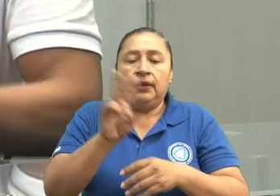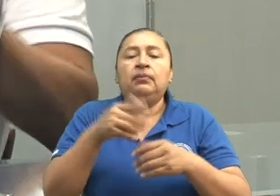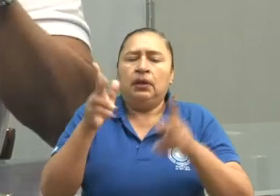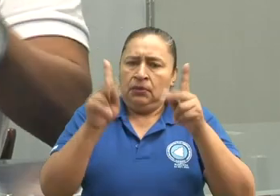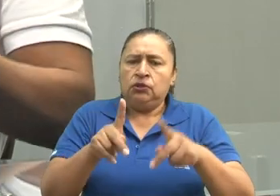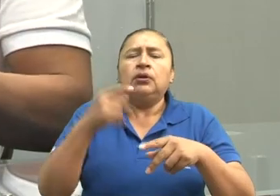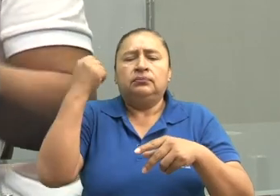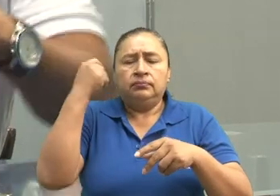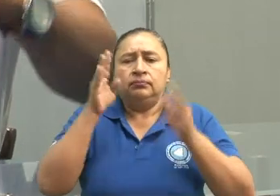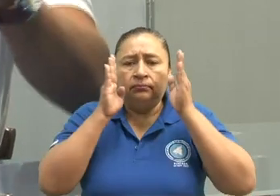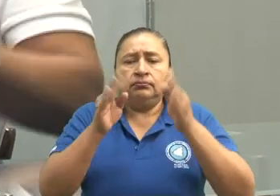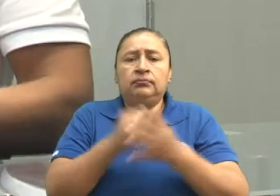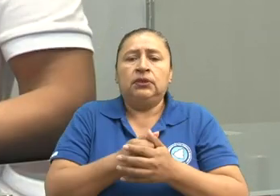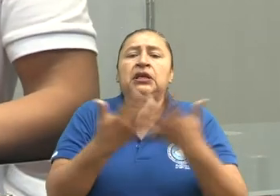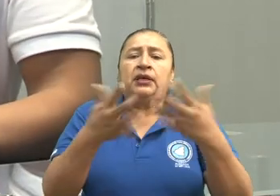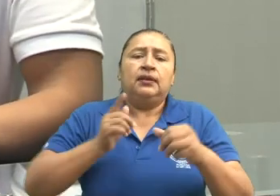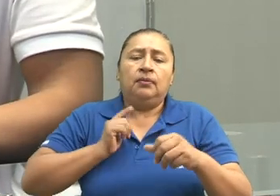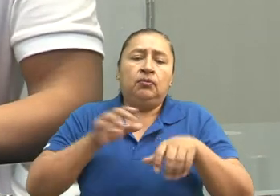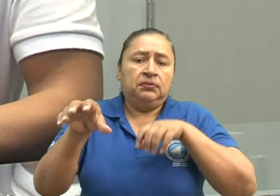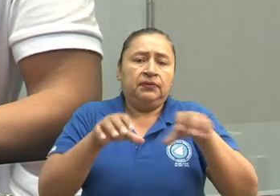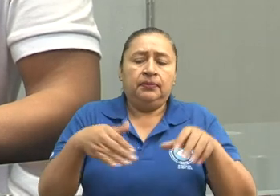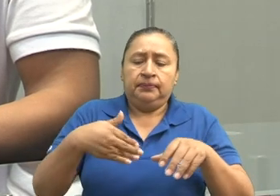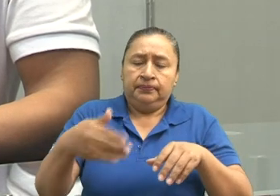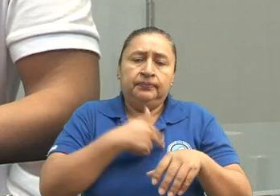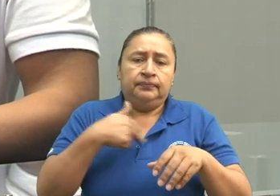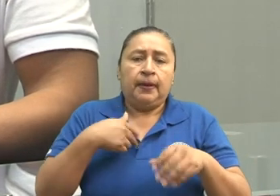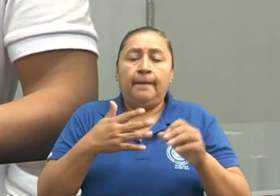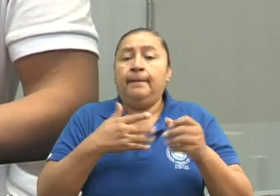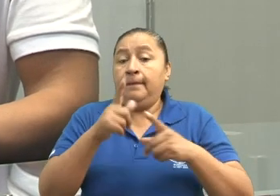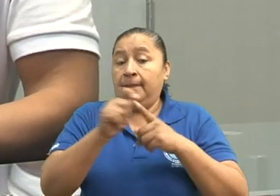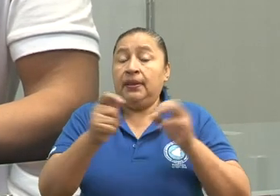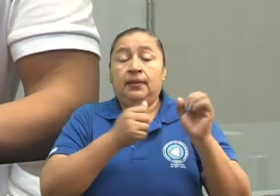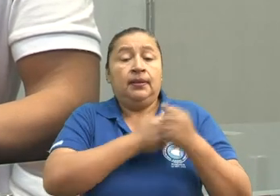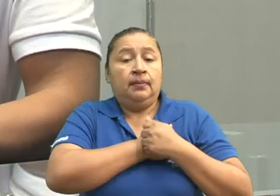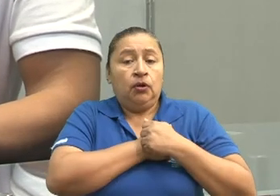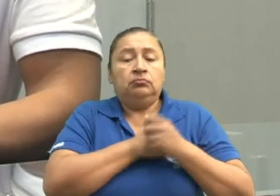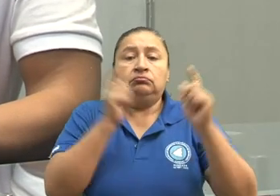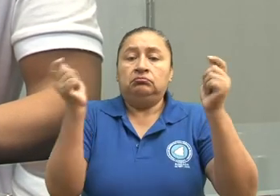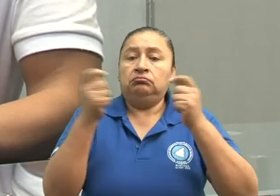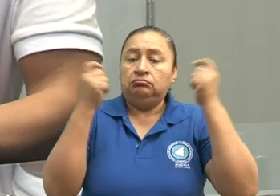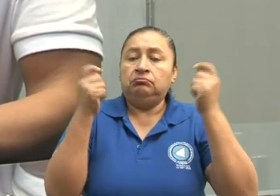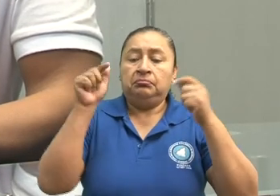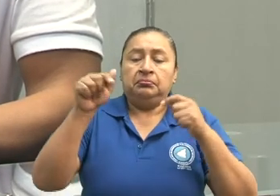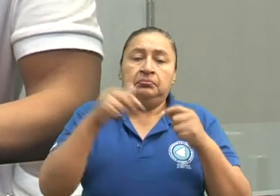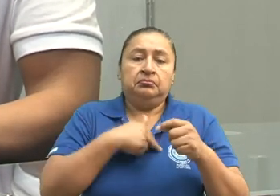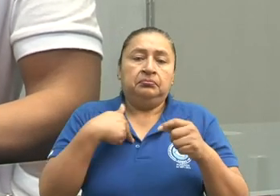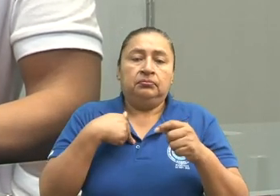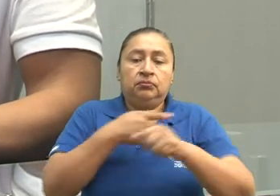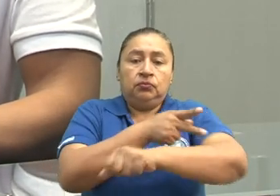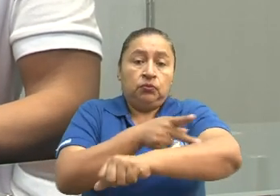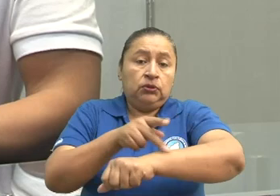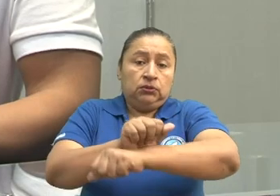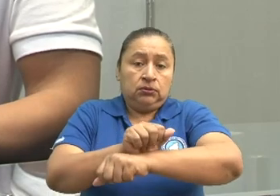gente esté atenta. Y ya tenemos actividades que estaremos haciendo para el mes del amor. Se estará celebrando en Puerto